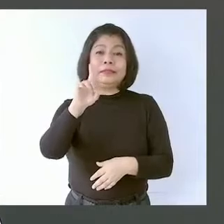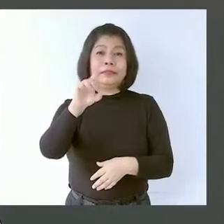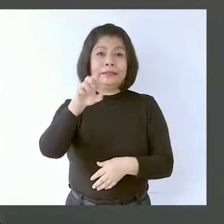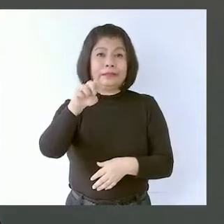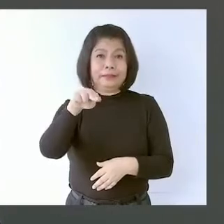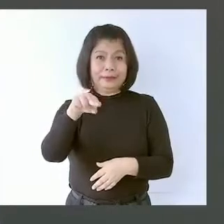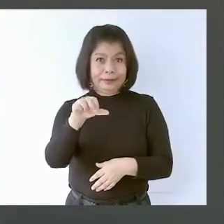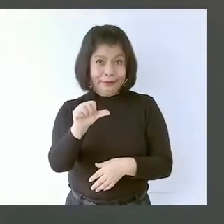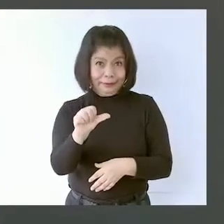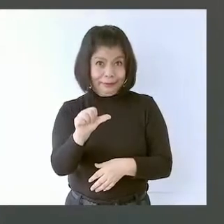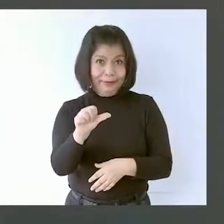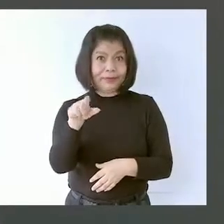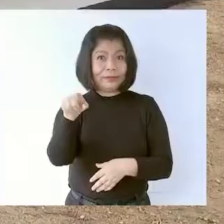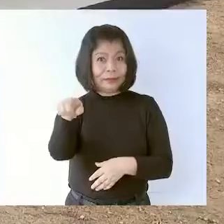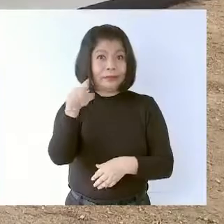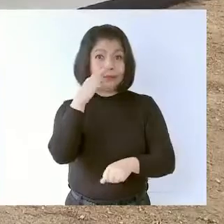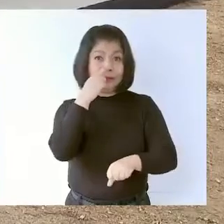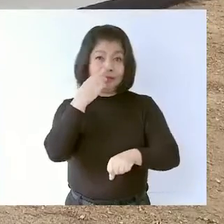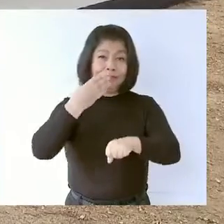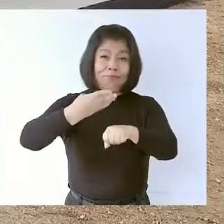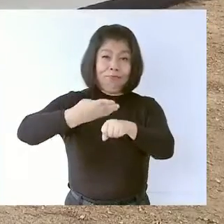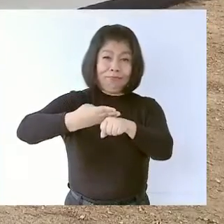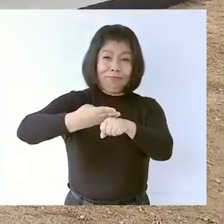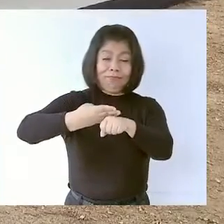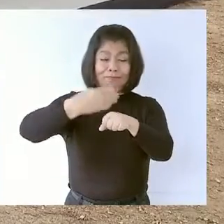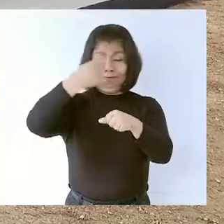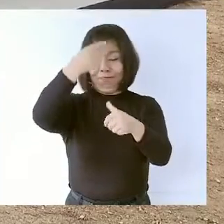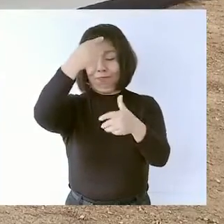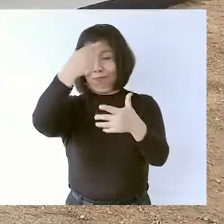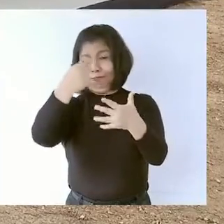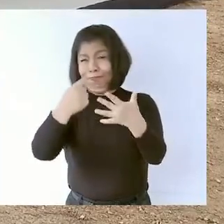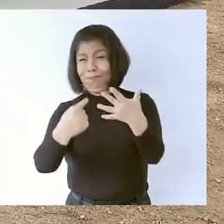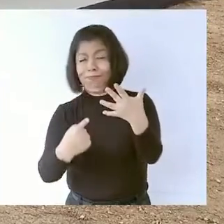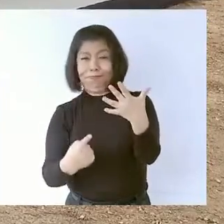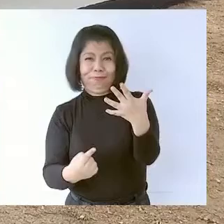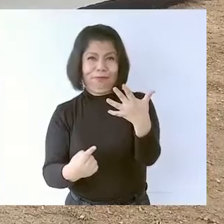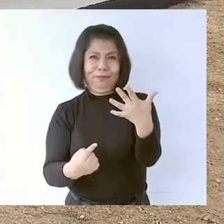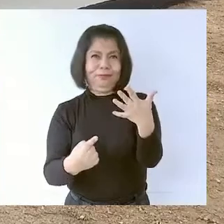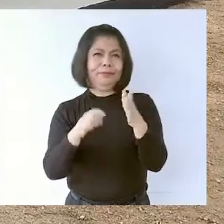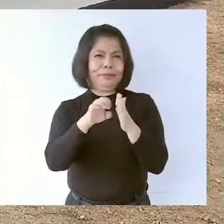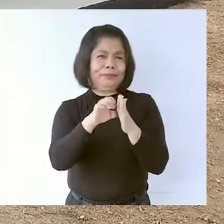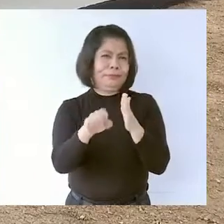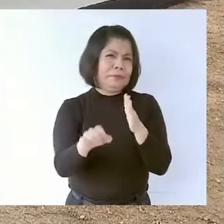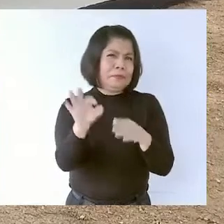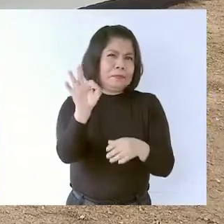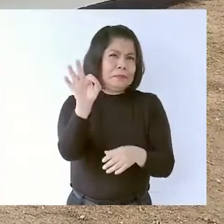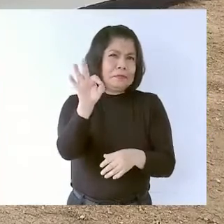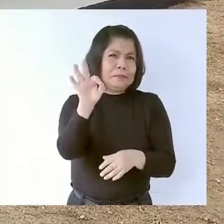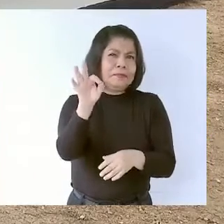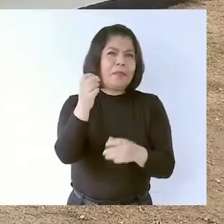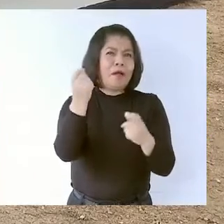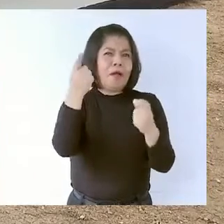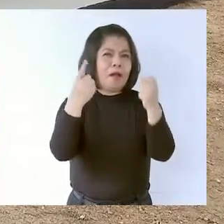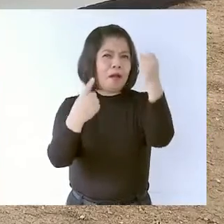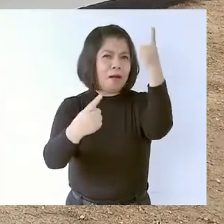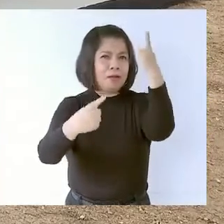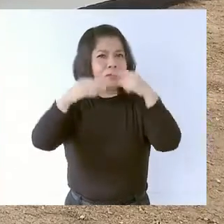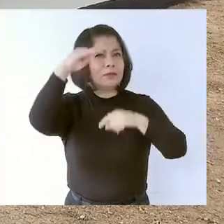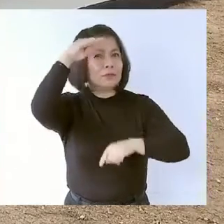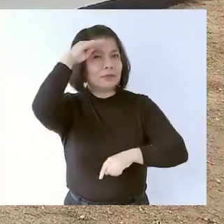se extrañan o piensan que esto no le corresponde a la Secretaría de la Defensa. En